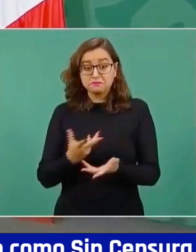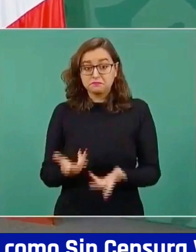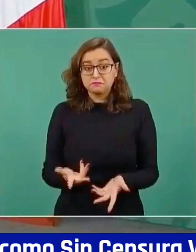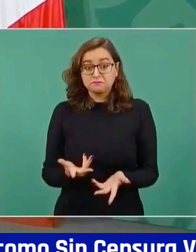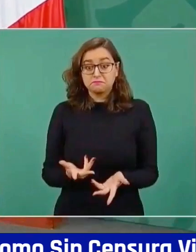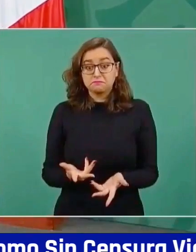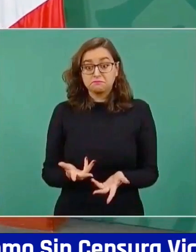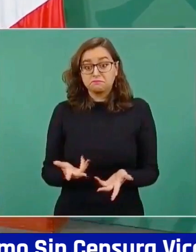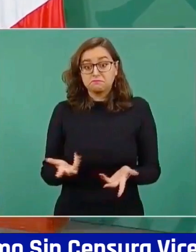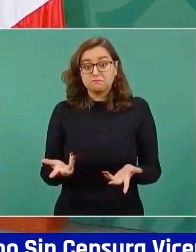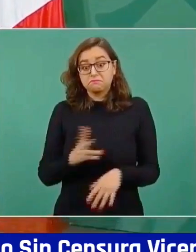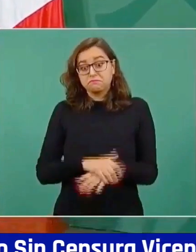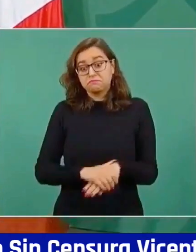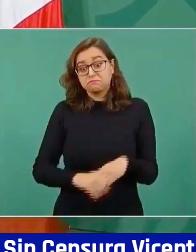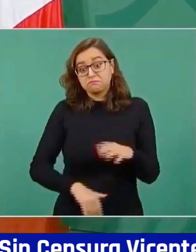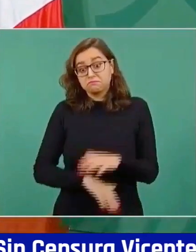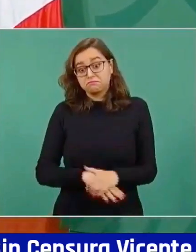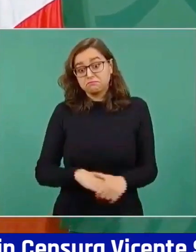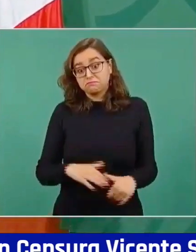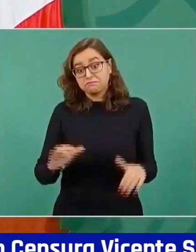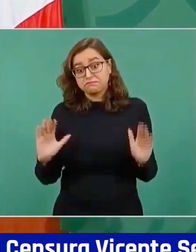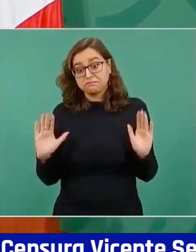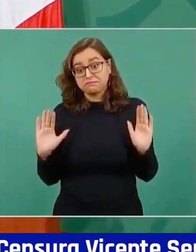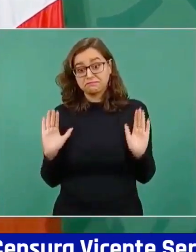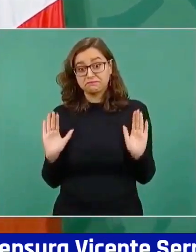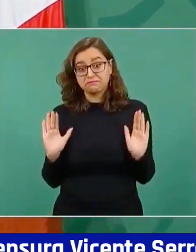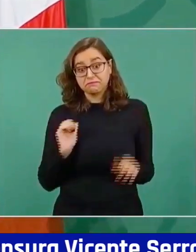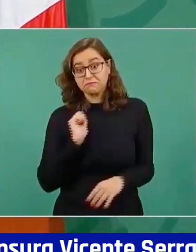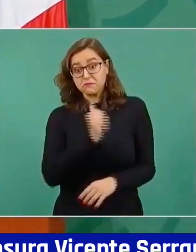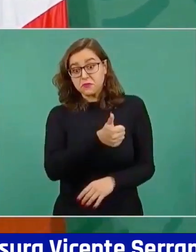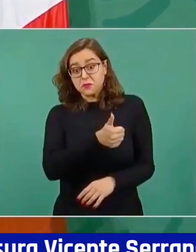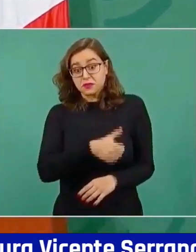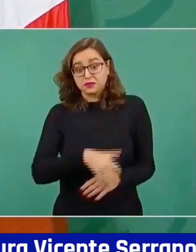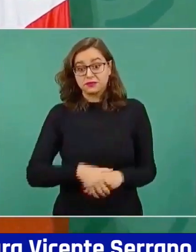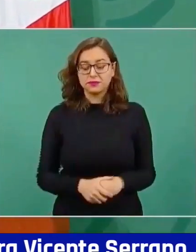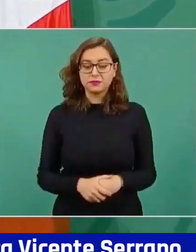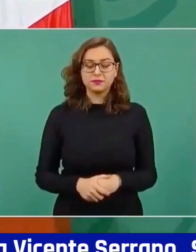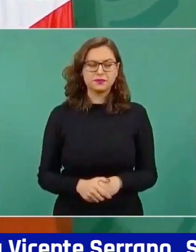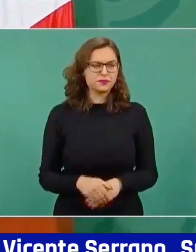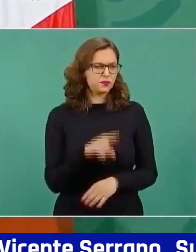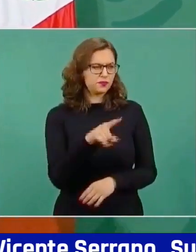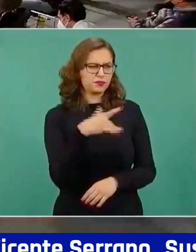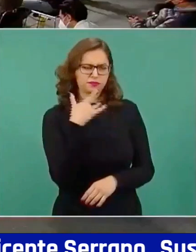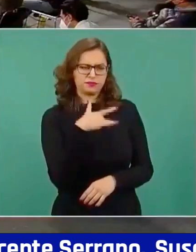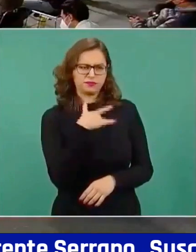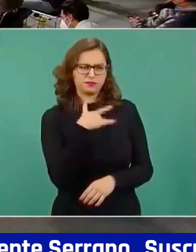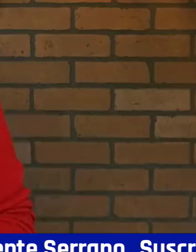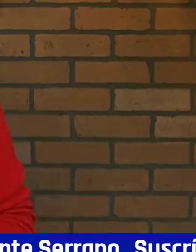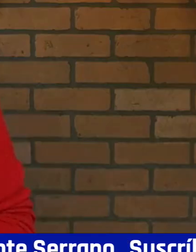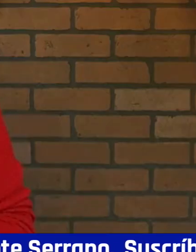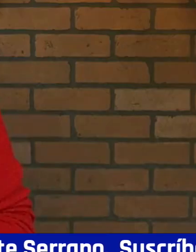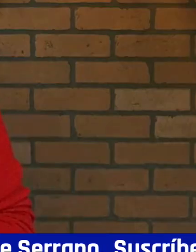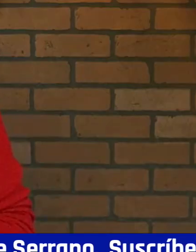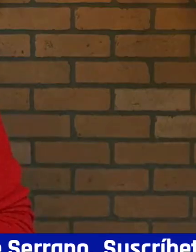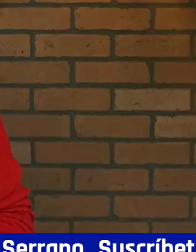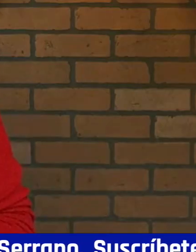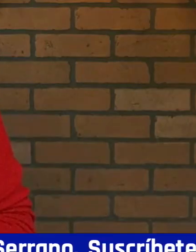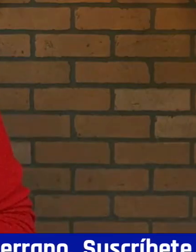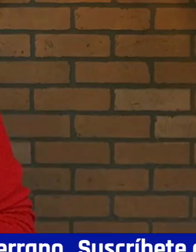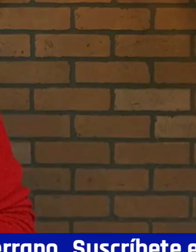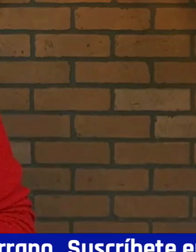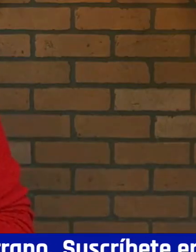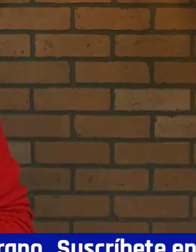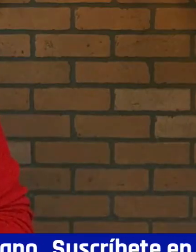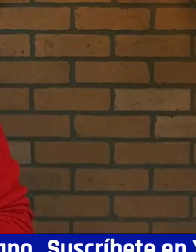ahora sí que allá ellos. Que ya es un... Allá